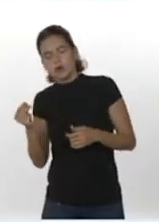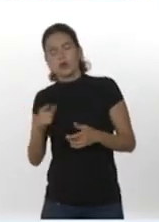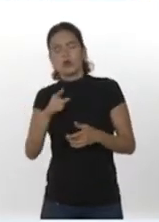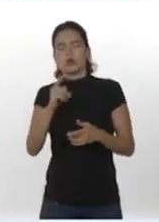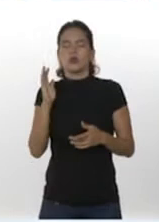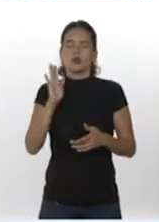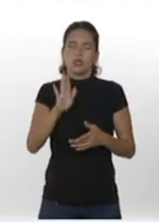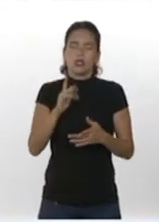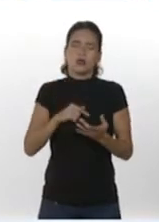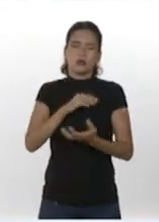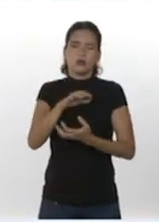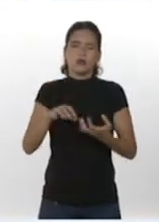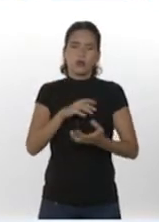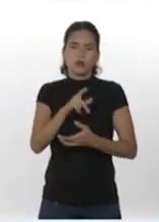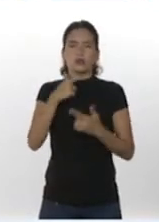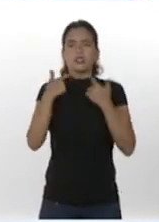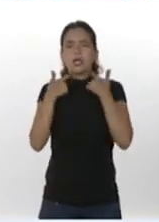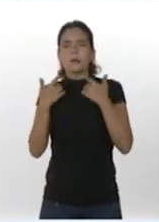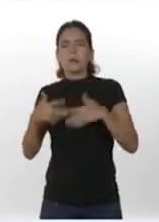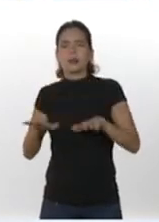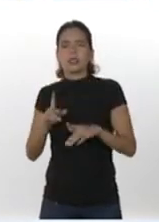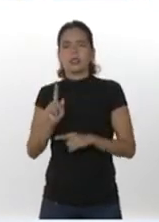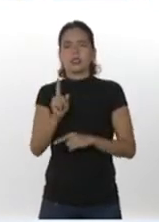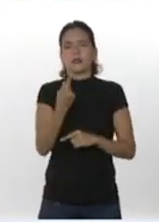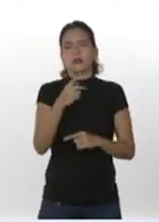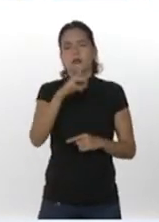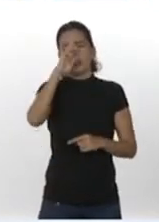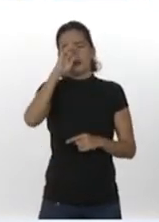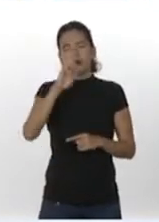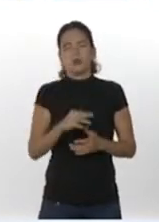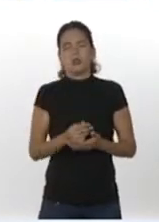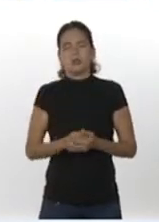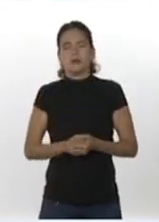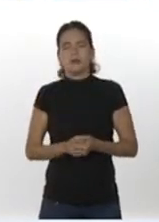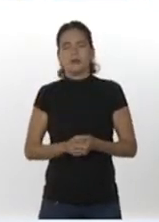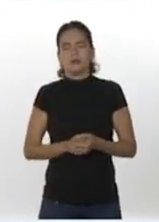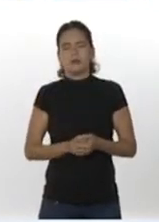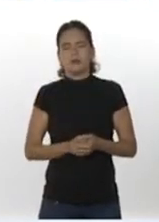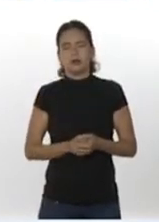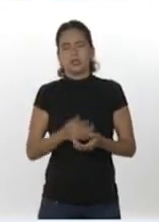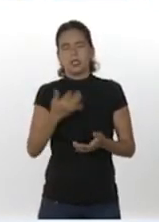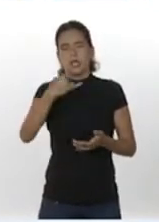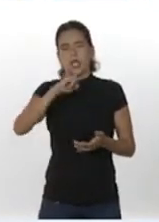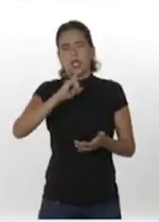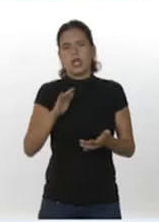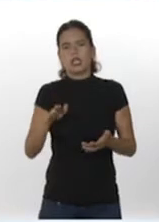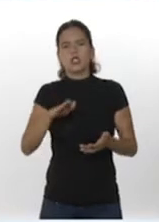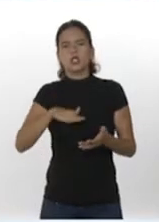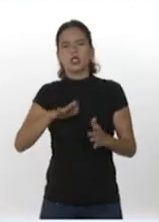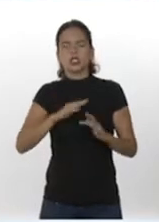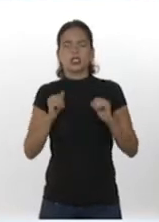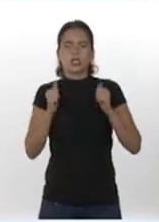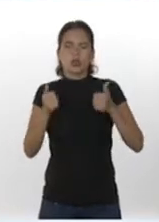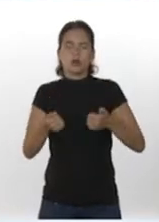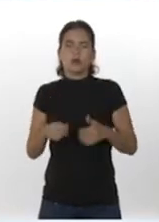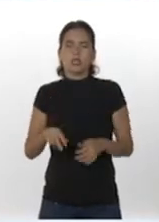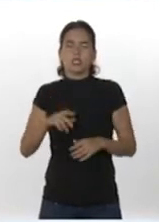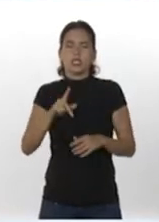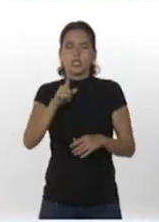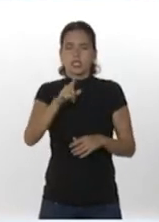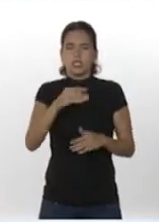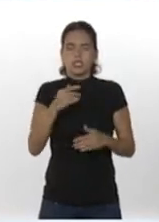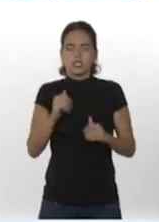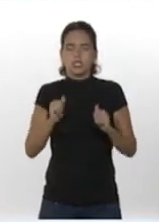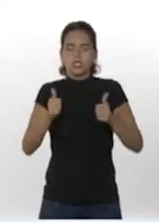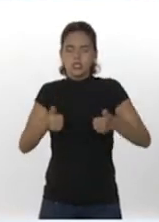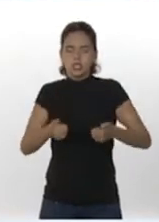como consecuencia esa pérdida de esa primera república, y es allí donde se comienza realmente ese inicio de la guerra